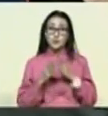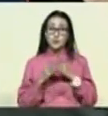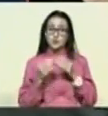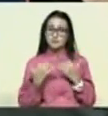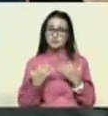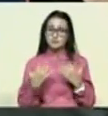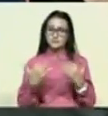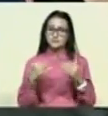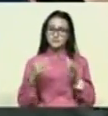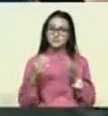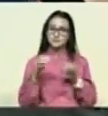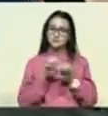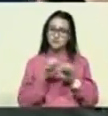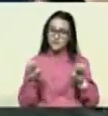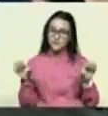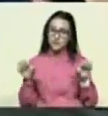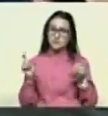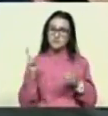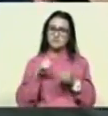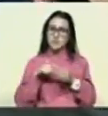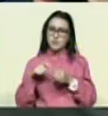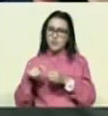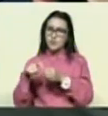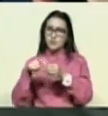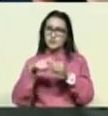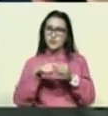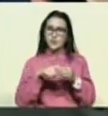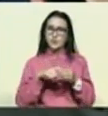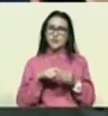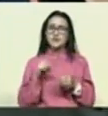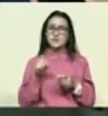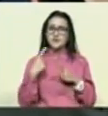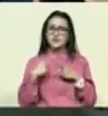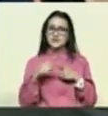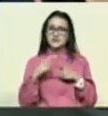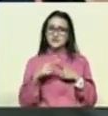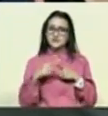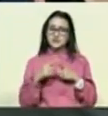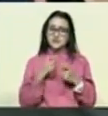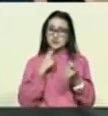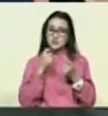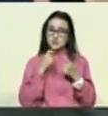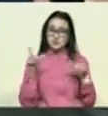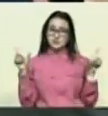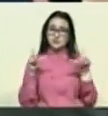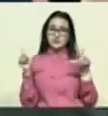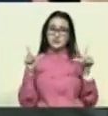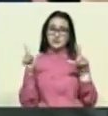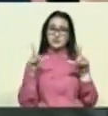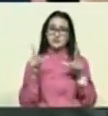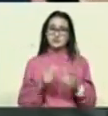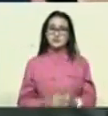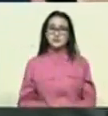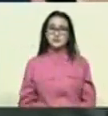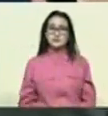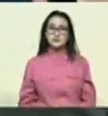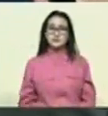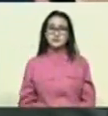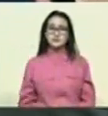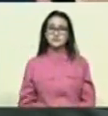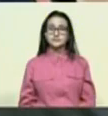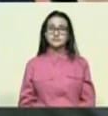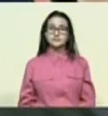en todos los planteles educativos, y además hay también una dimensión hacia los medios de comunicación. No solamente contempla